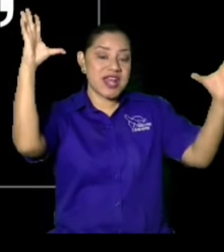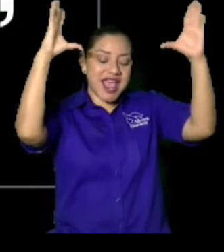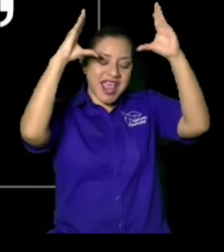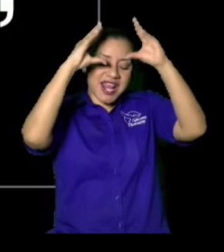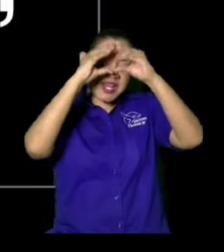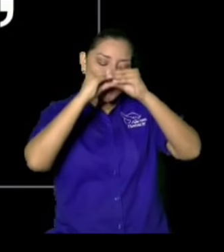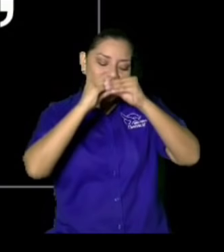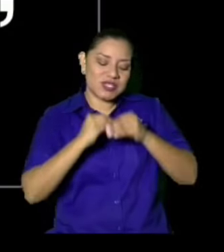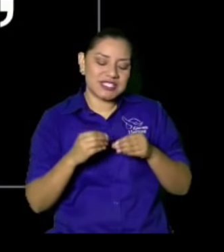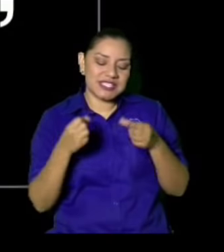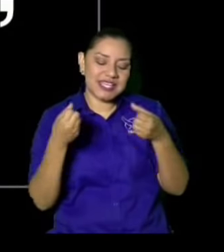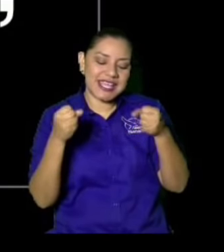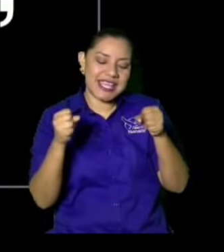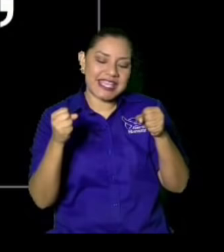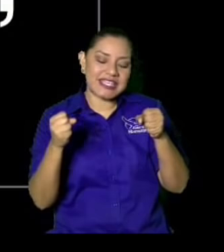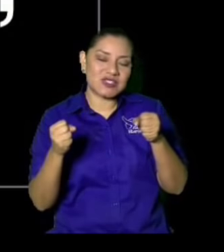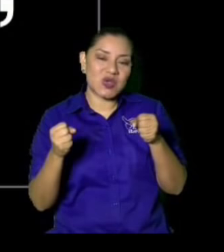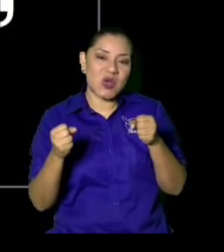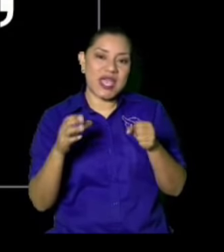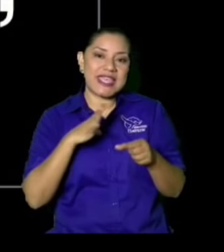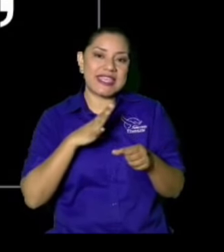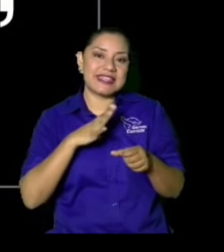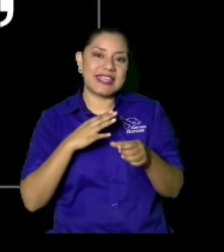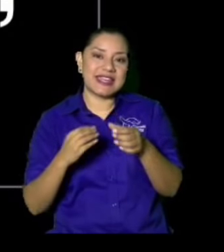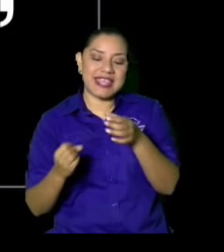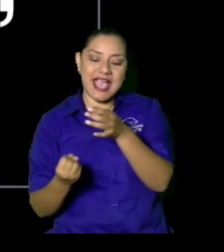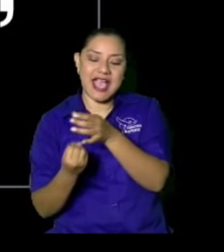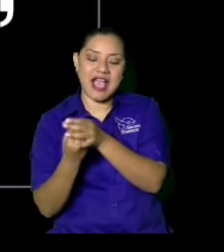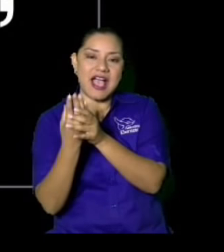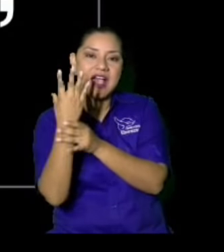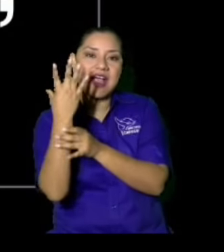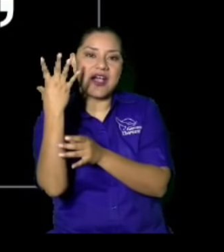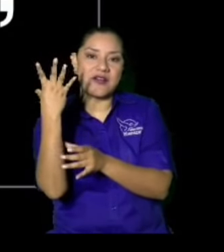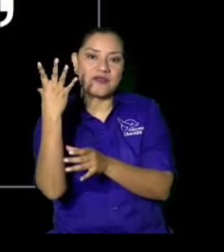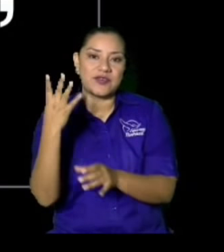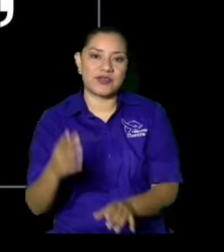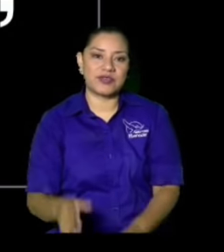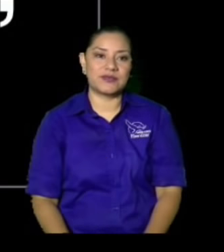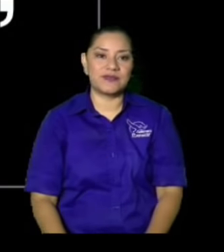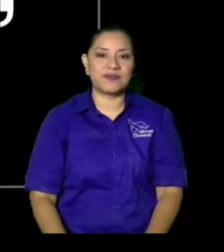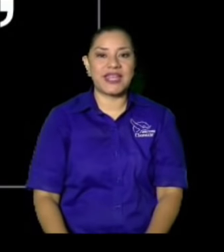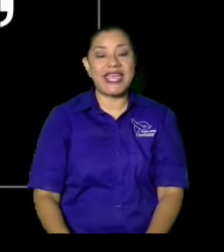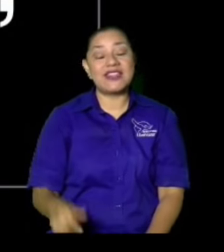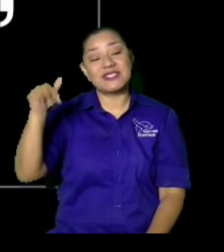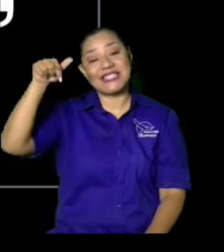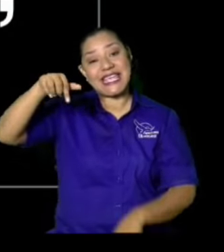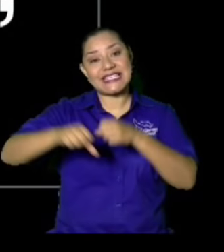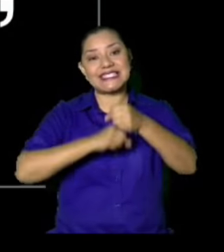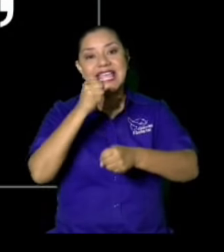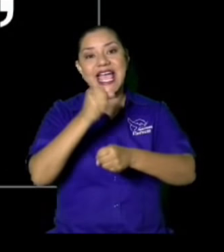fruto. Por eso el pasaje tan lindo, hermano amado, de la proclama del renuevo: